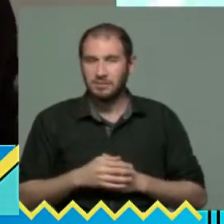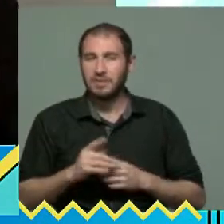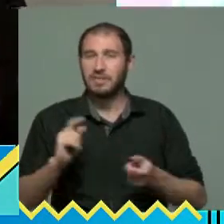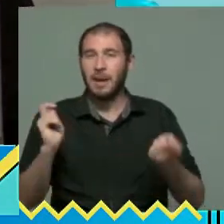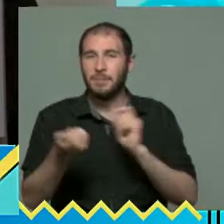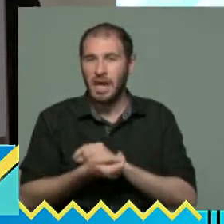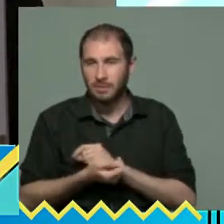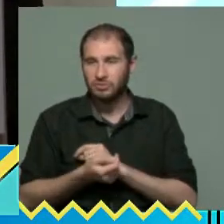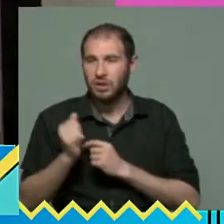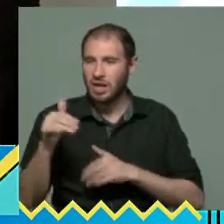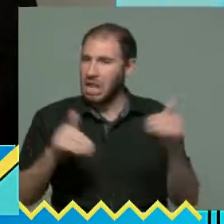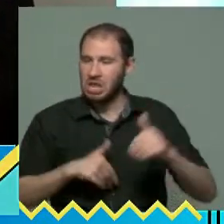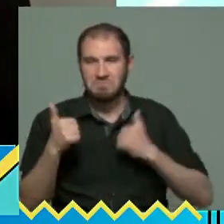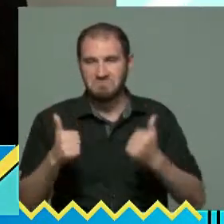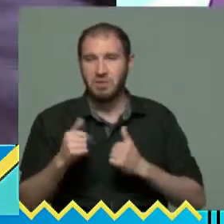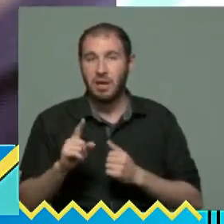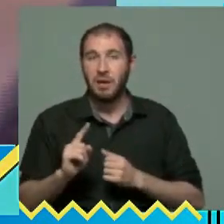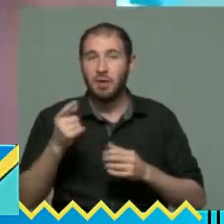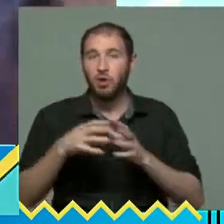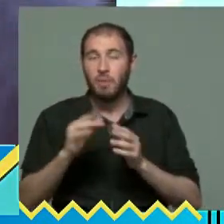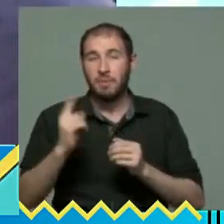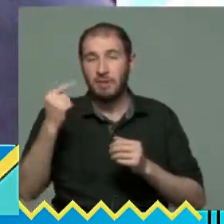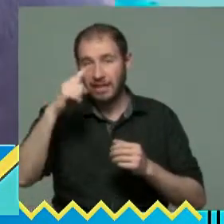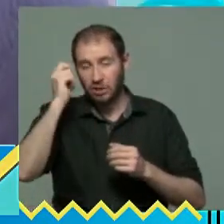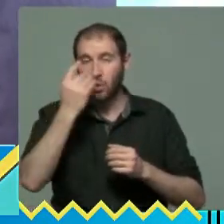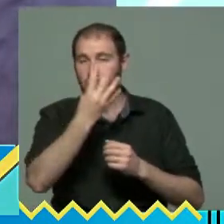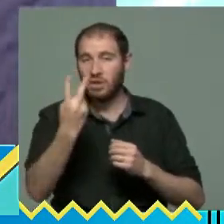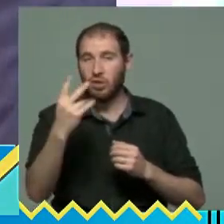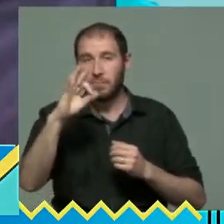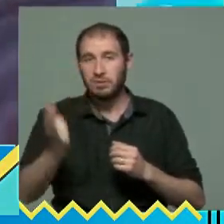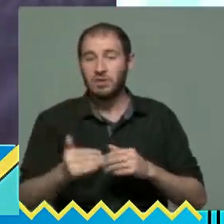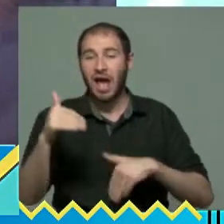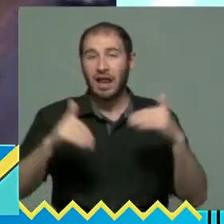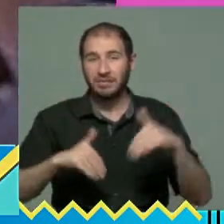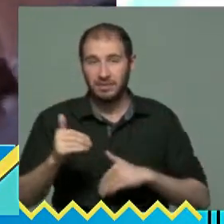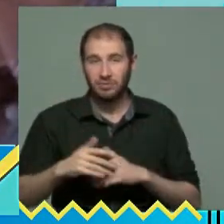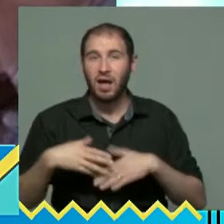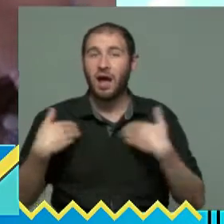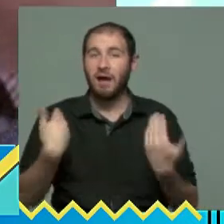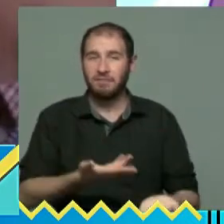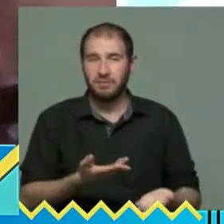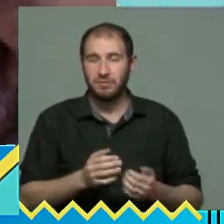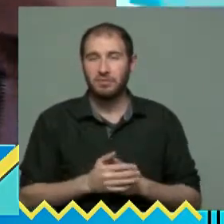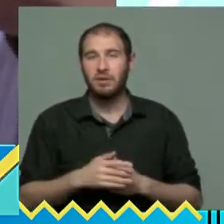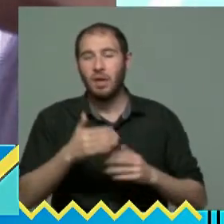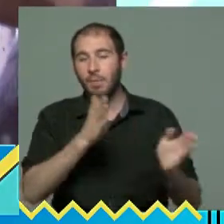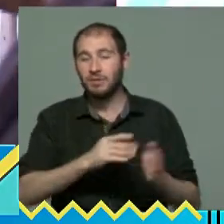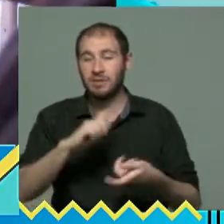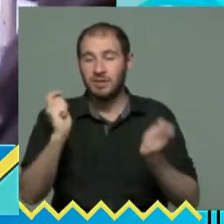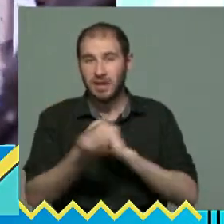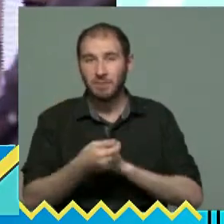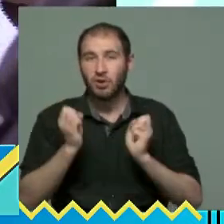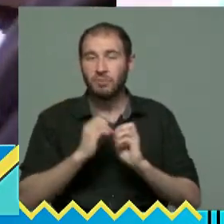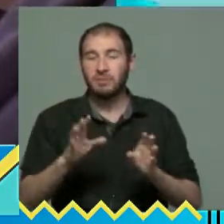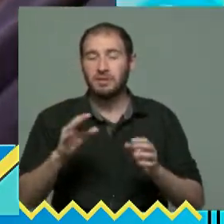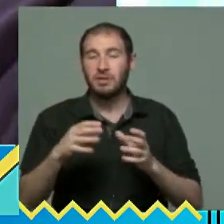hizo una gran elección, es la primera fuerza nacional, 42% de los argentinos acompañaron este proceso de cambio que se inició